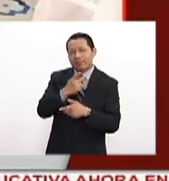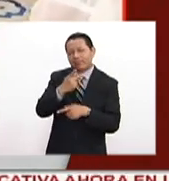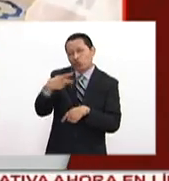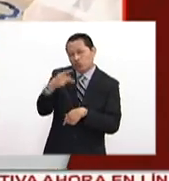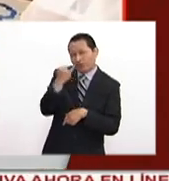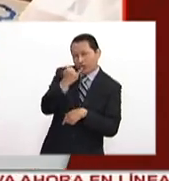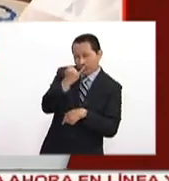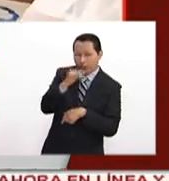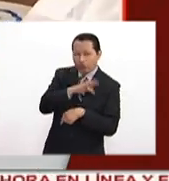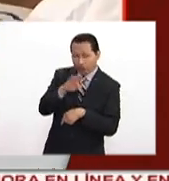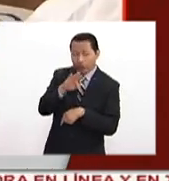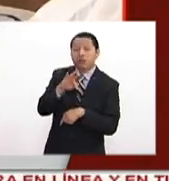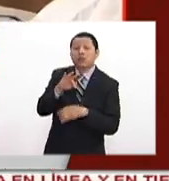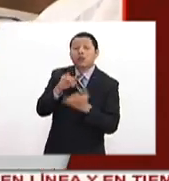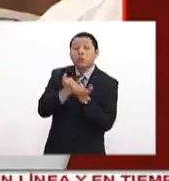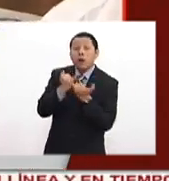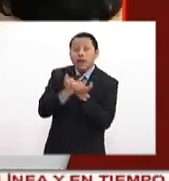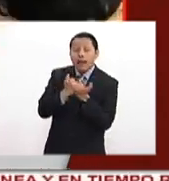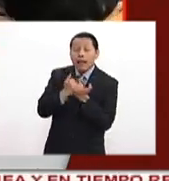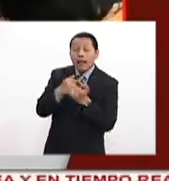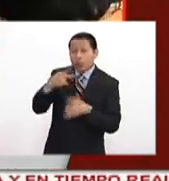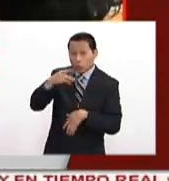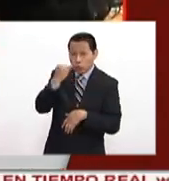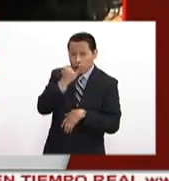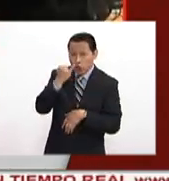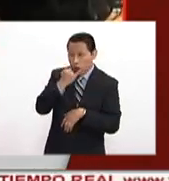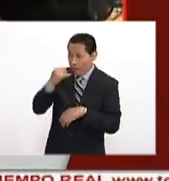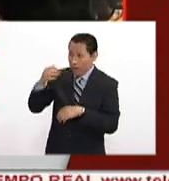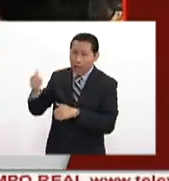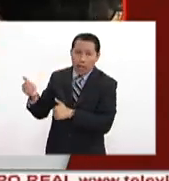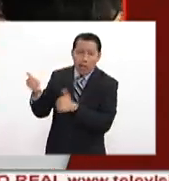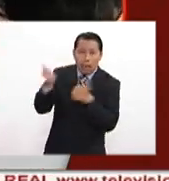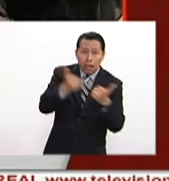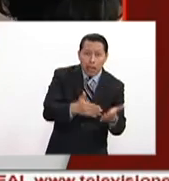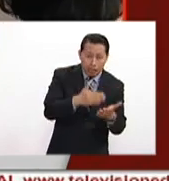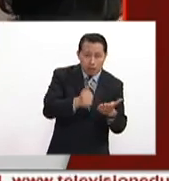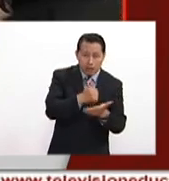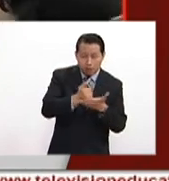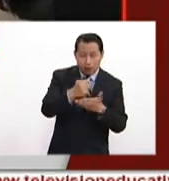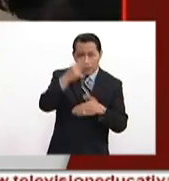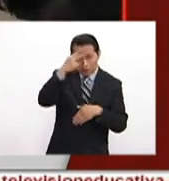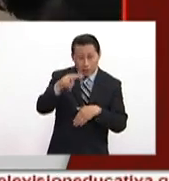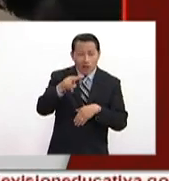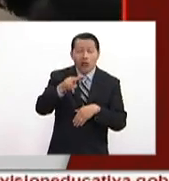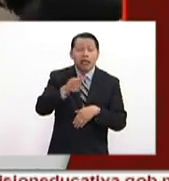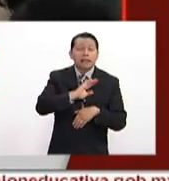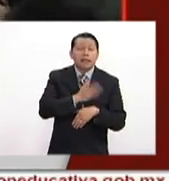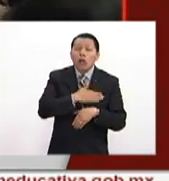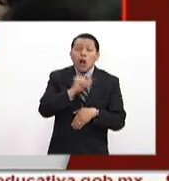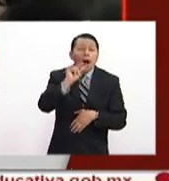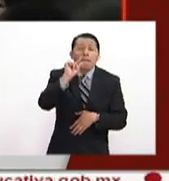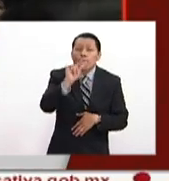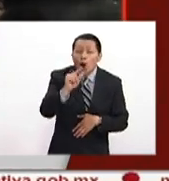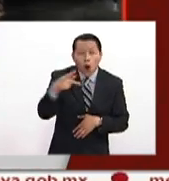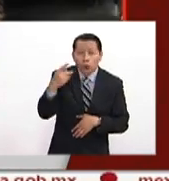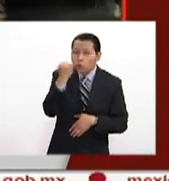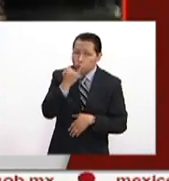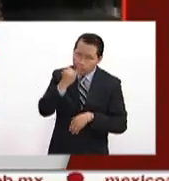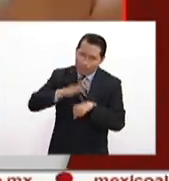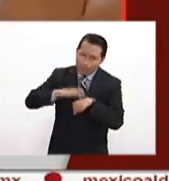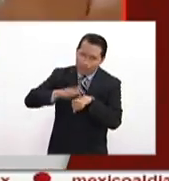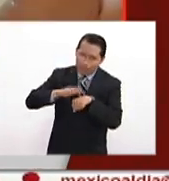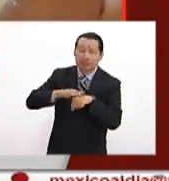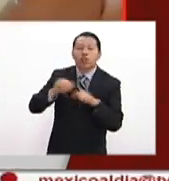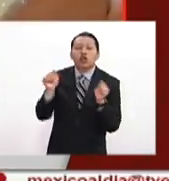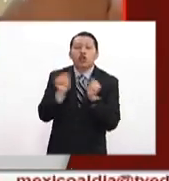además de con su mamá, con un traductor para que nos pudiéramos comunicar con el niño porque hablaba muy poquito español. Entonces realmente tenemos historias